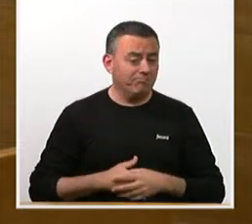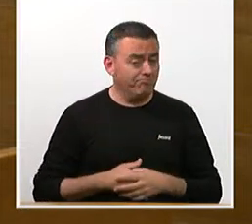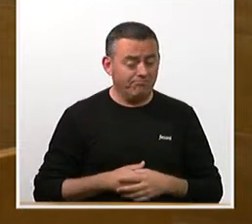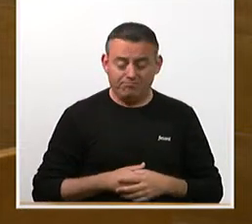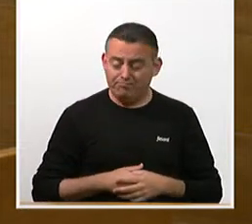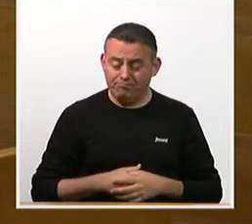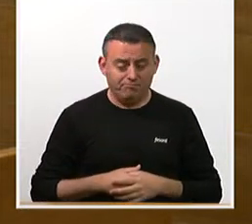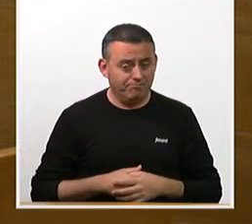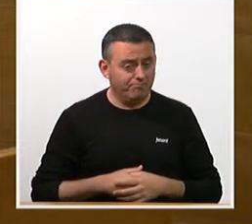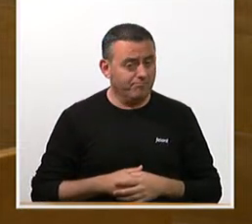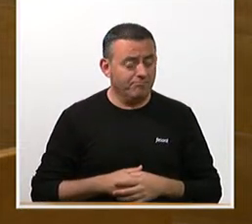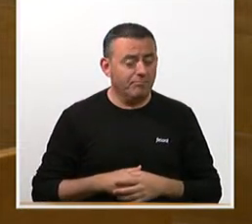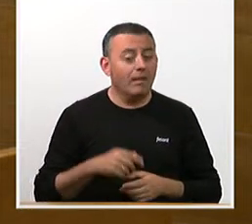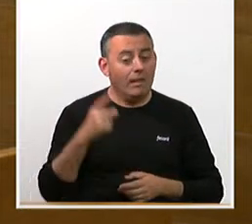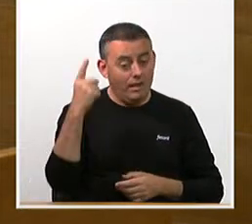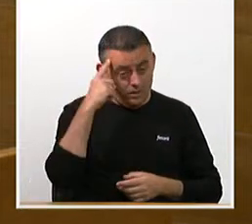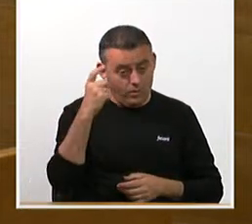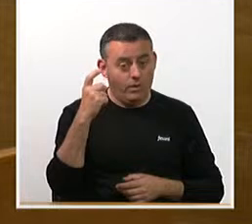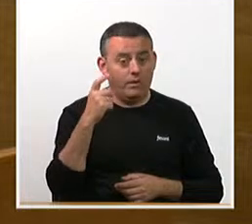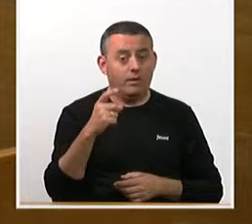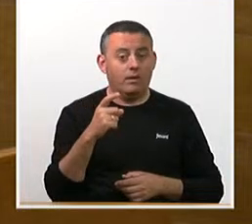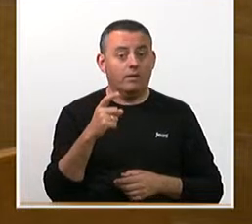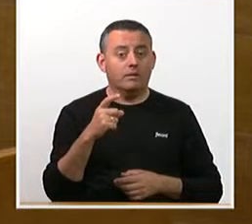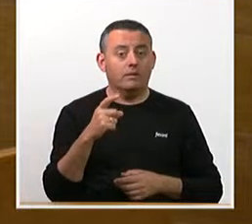que remarcar